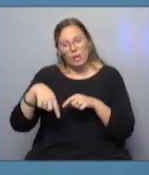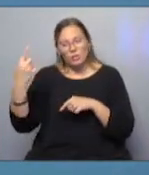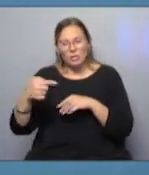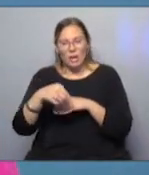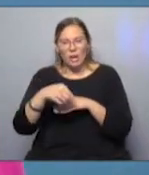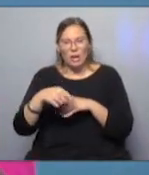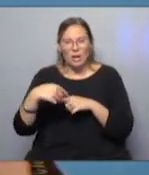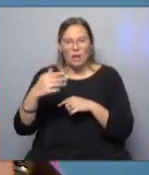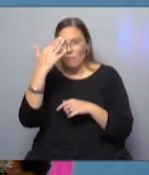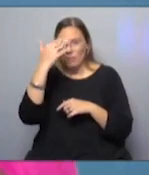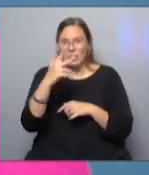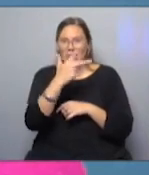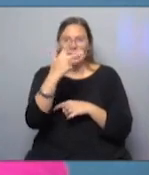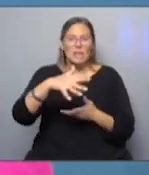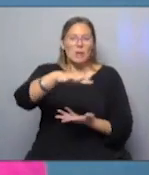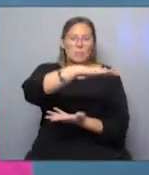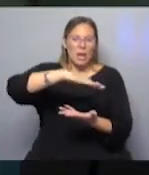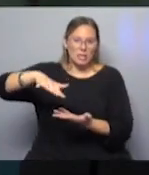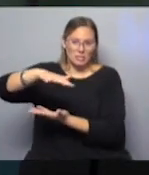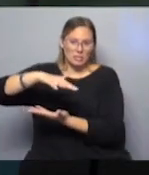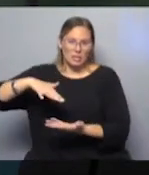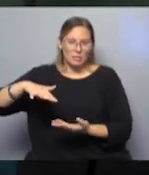me quería frente a tres plazas